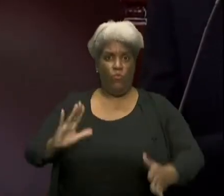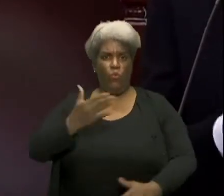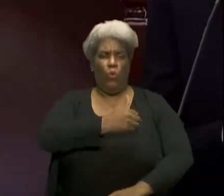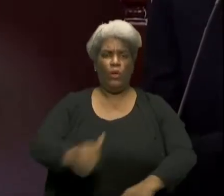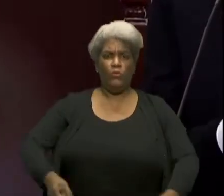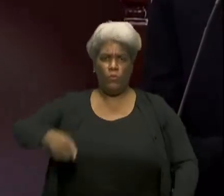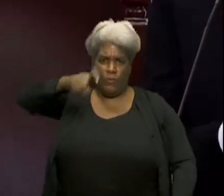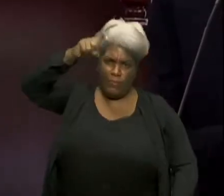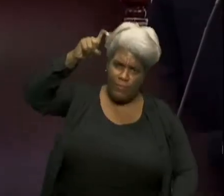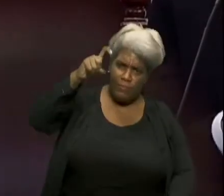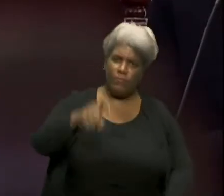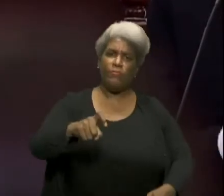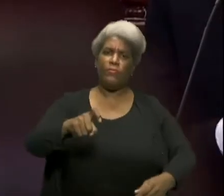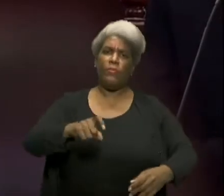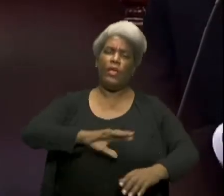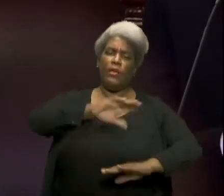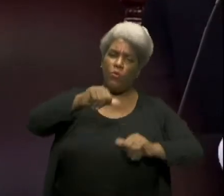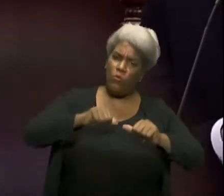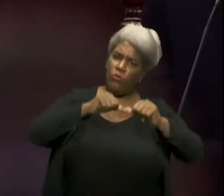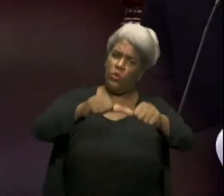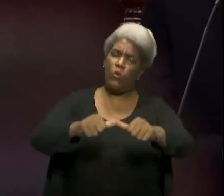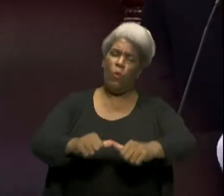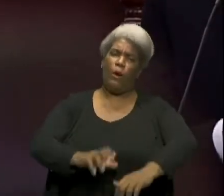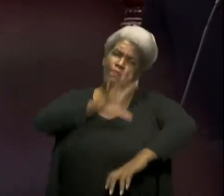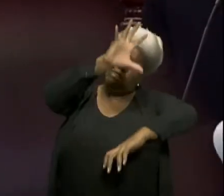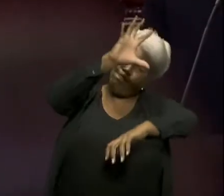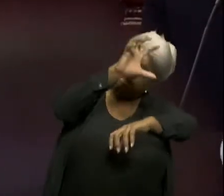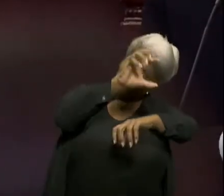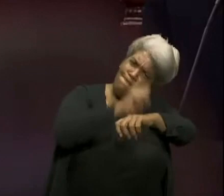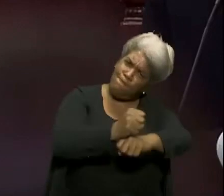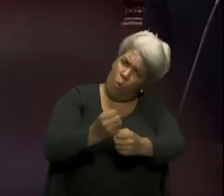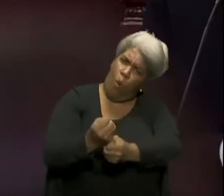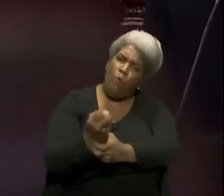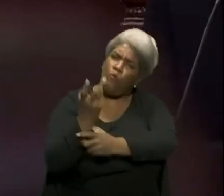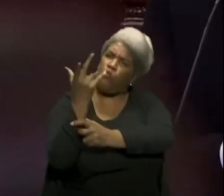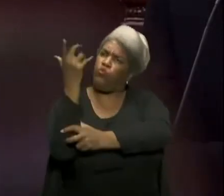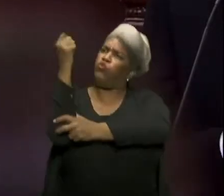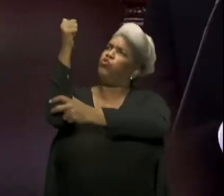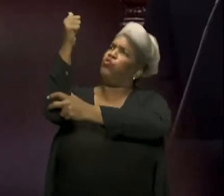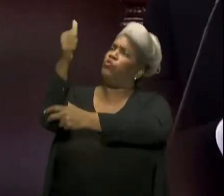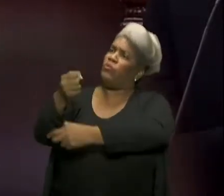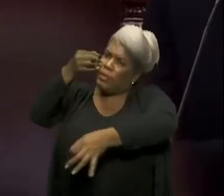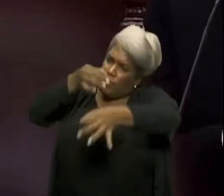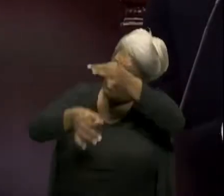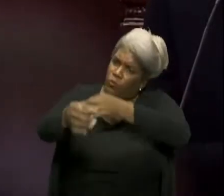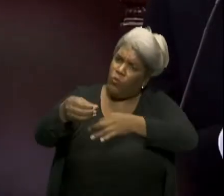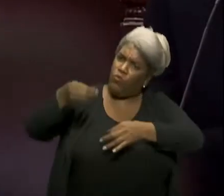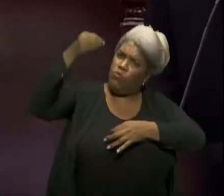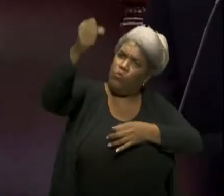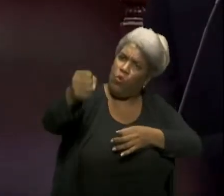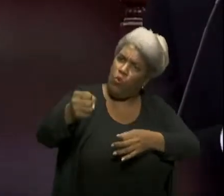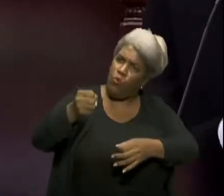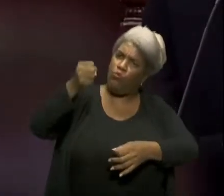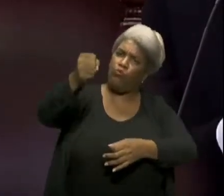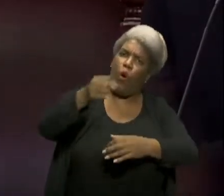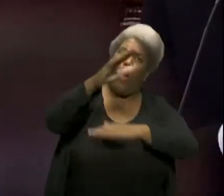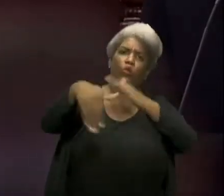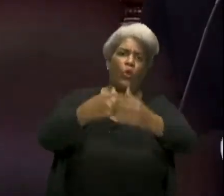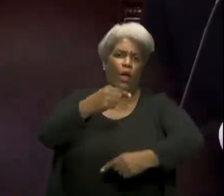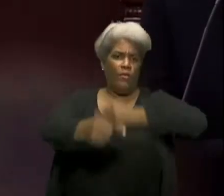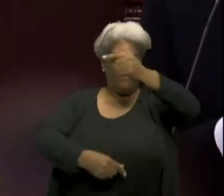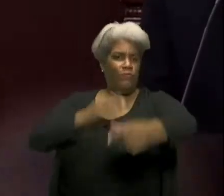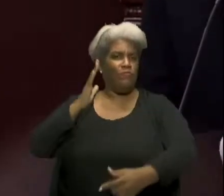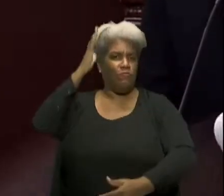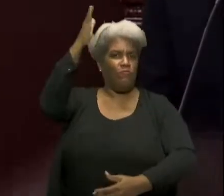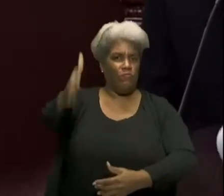nuestro deber es sostener la antorcha de la tradición y transmitirla intacta a las generaciones por venir.